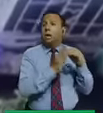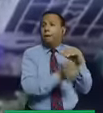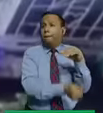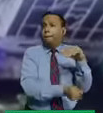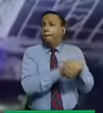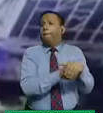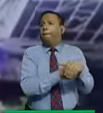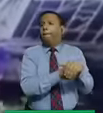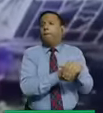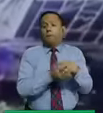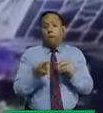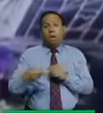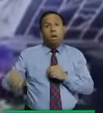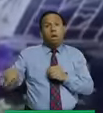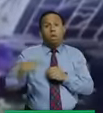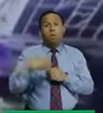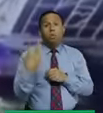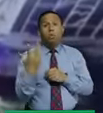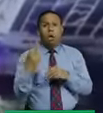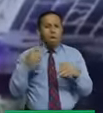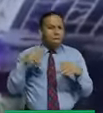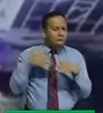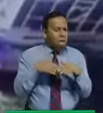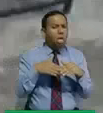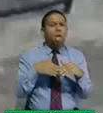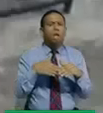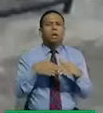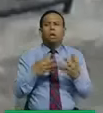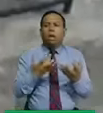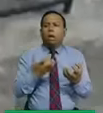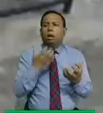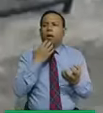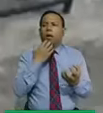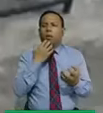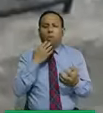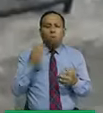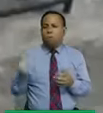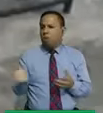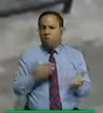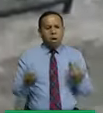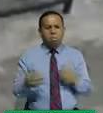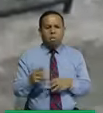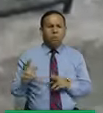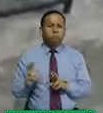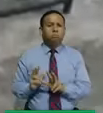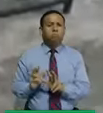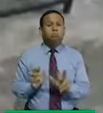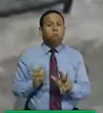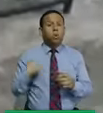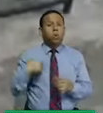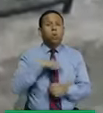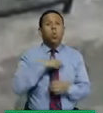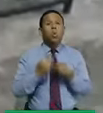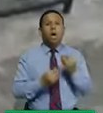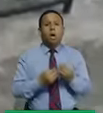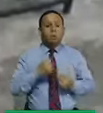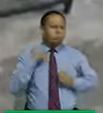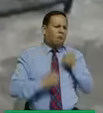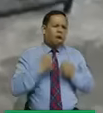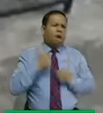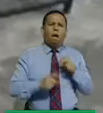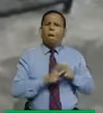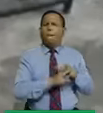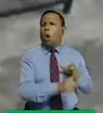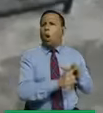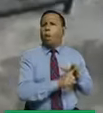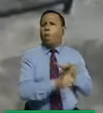hasta donde también ingresaron los delincuentes para perseguirlos. Y nos dijeron, adentro, adentro, adentro. Nosotros la reacción fue correr, salir corriendo.